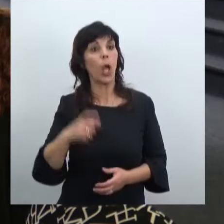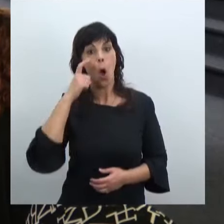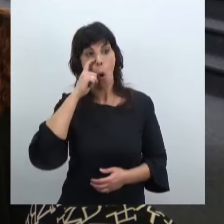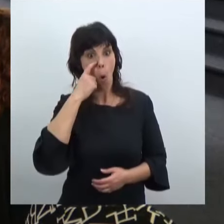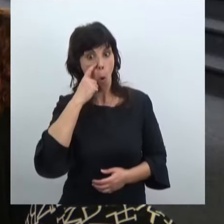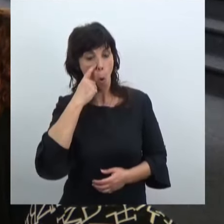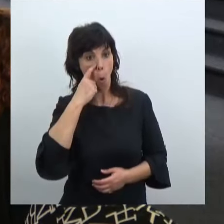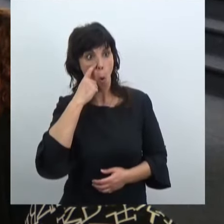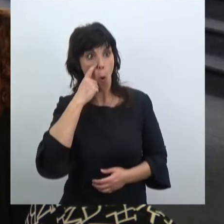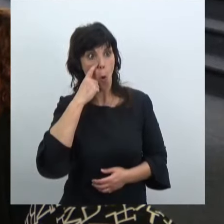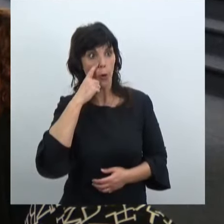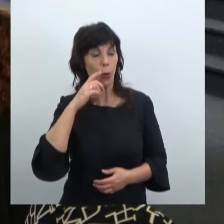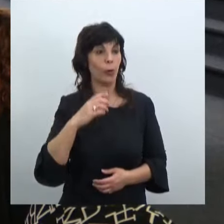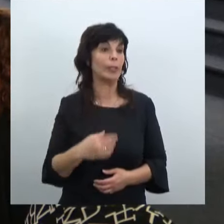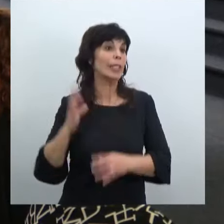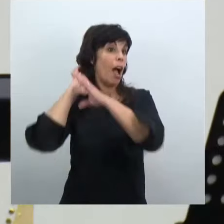hacen.